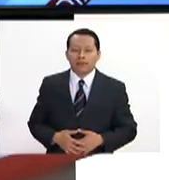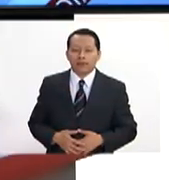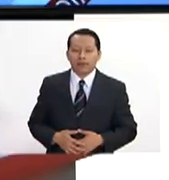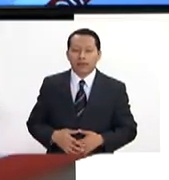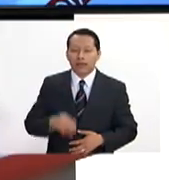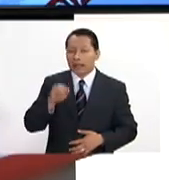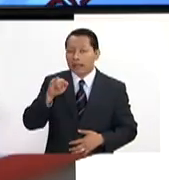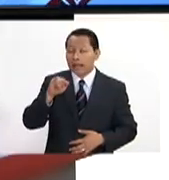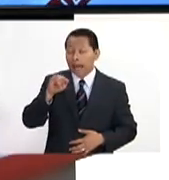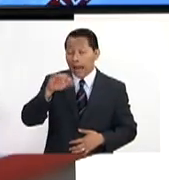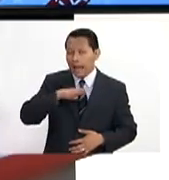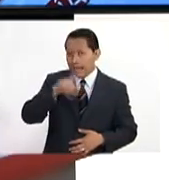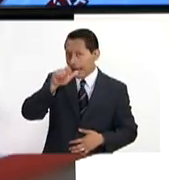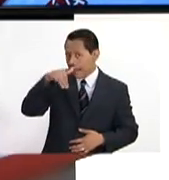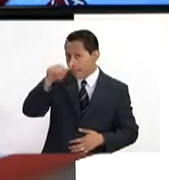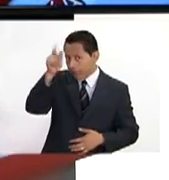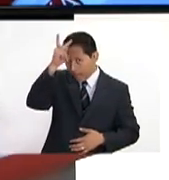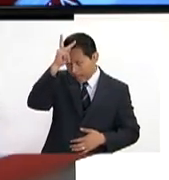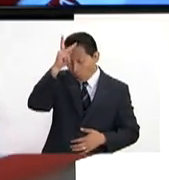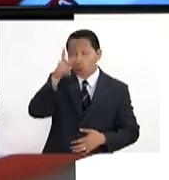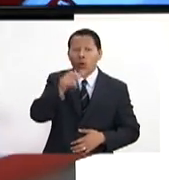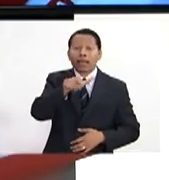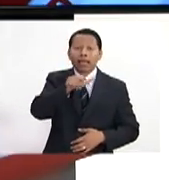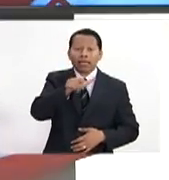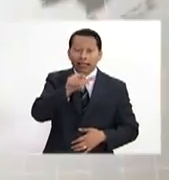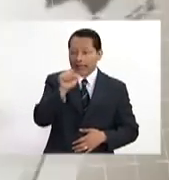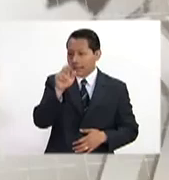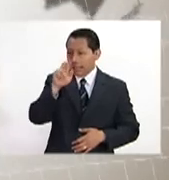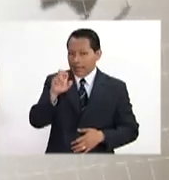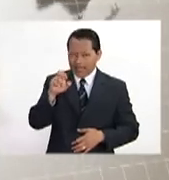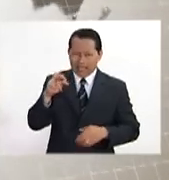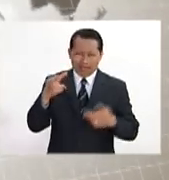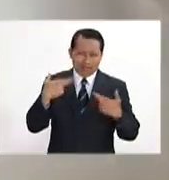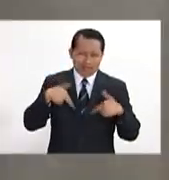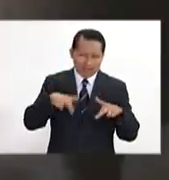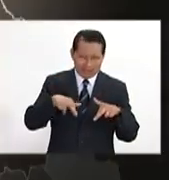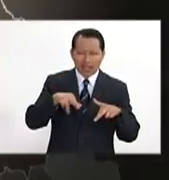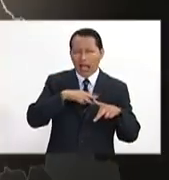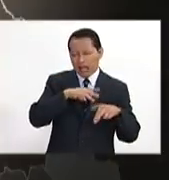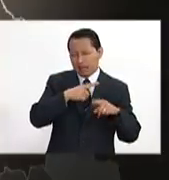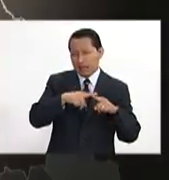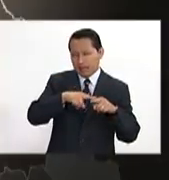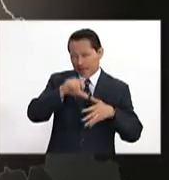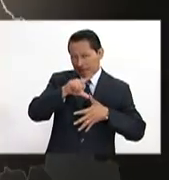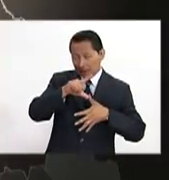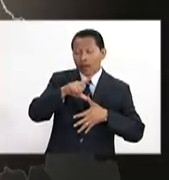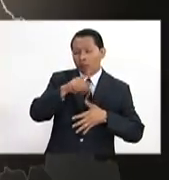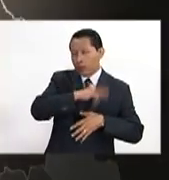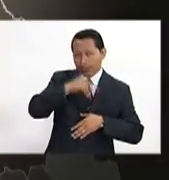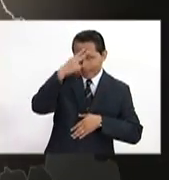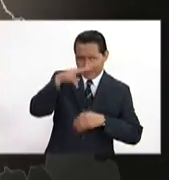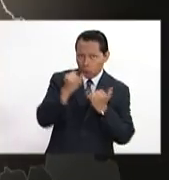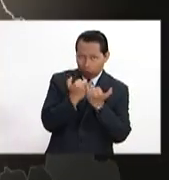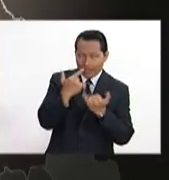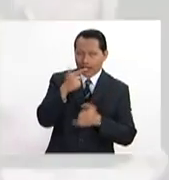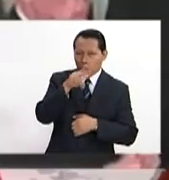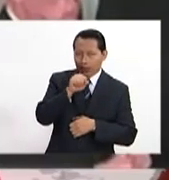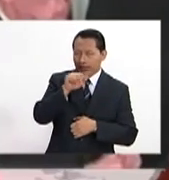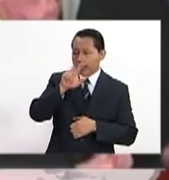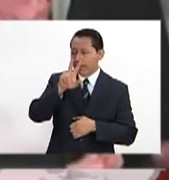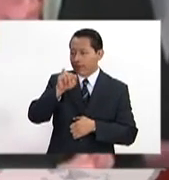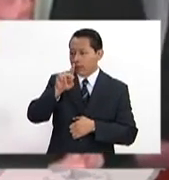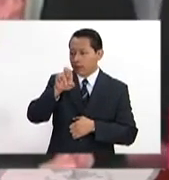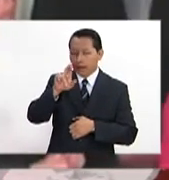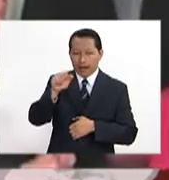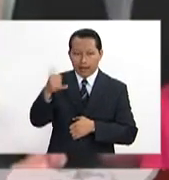En Lima, Perú, 17 cancilleres de América, del continente americano, entre ellos el de México, Luis Videgaray, se reunieron